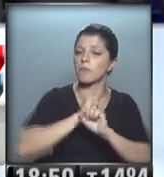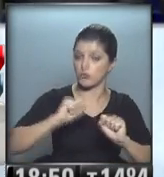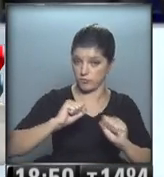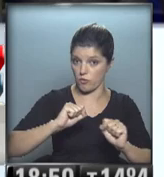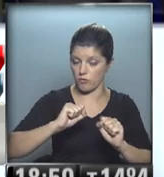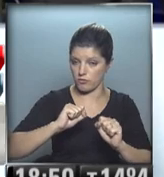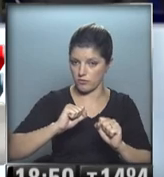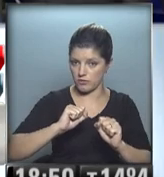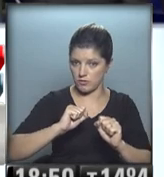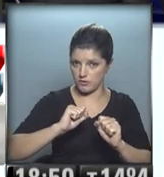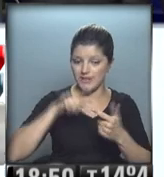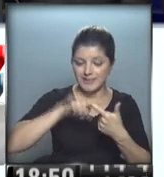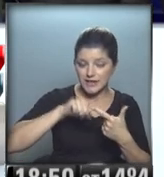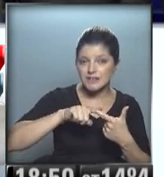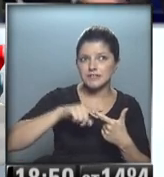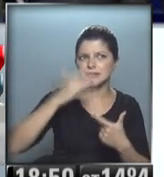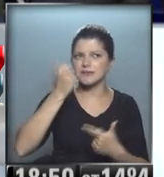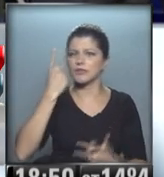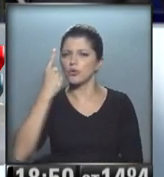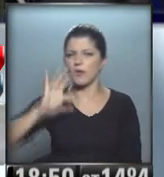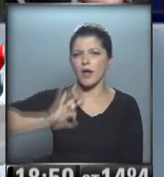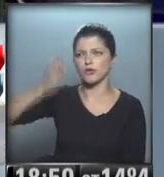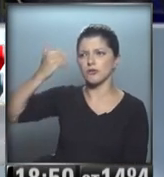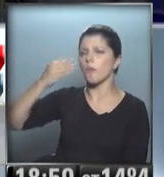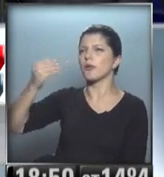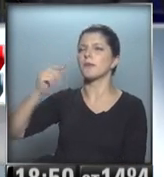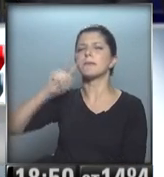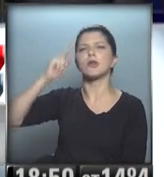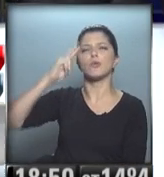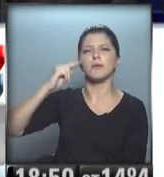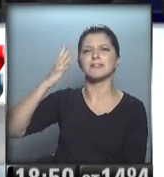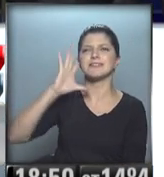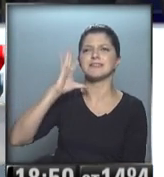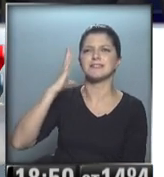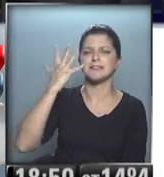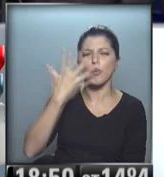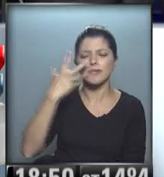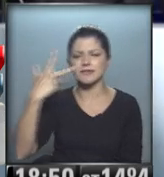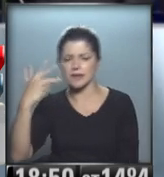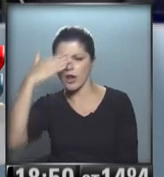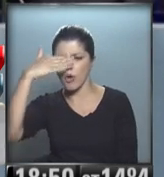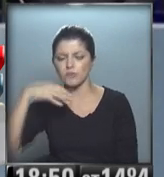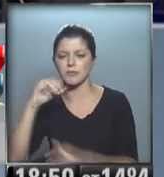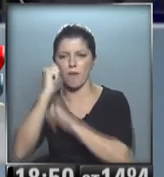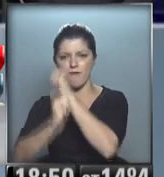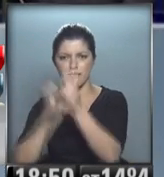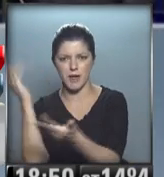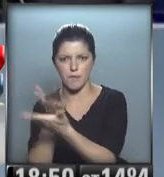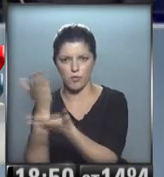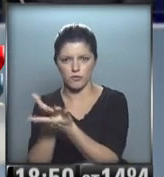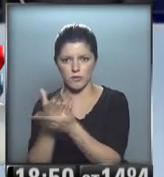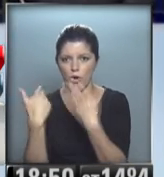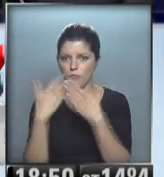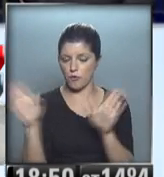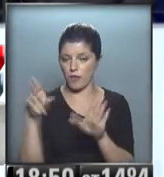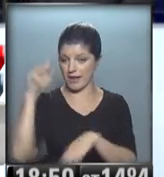y hacía 61 años, porque en el 53 se abrió la última fábrica de explosivos totalmente a cargo del